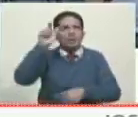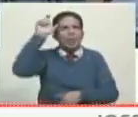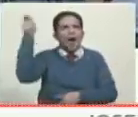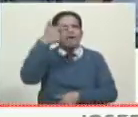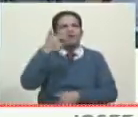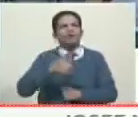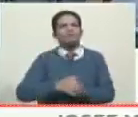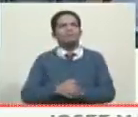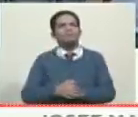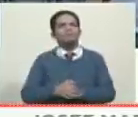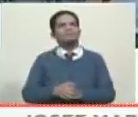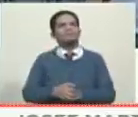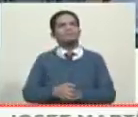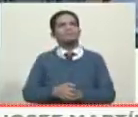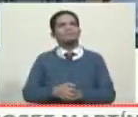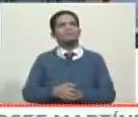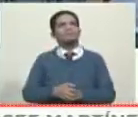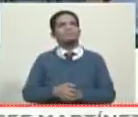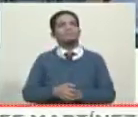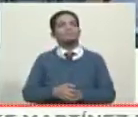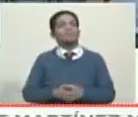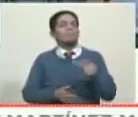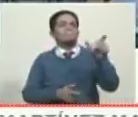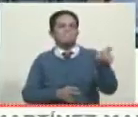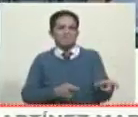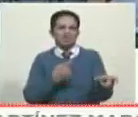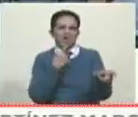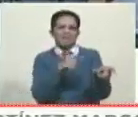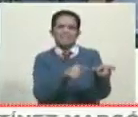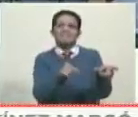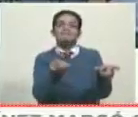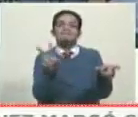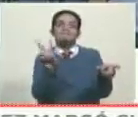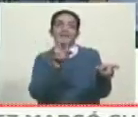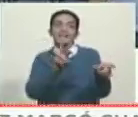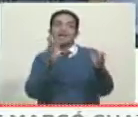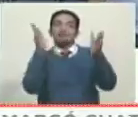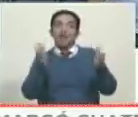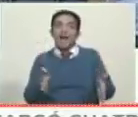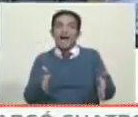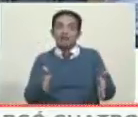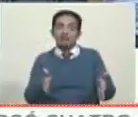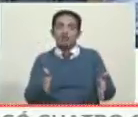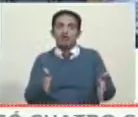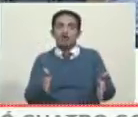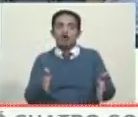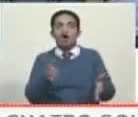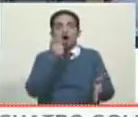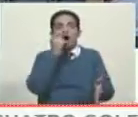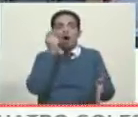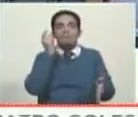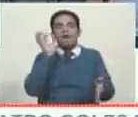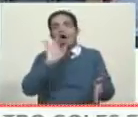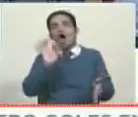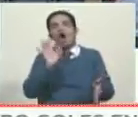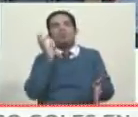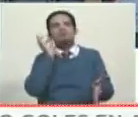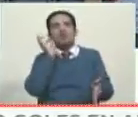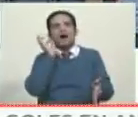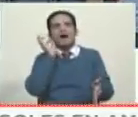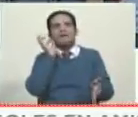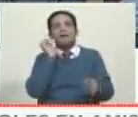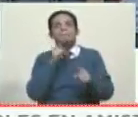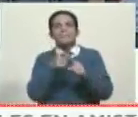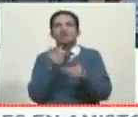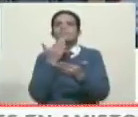aquel que diga que es venezolano que diga que es venezolana y esté llamando a una